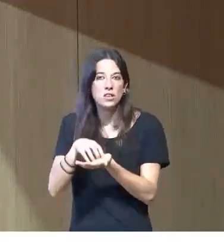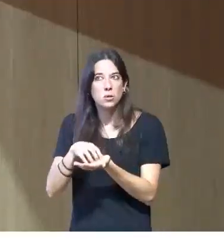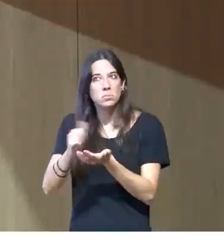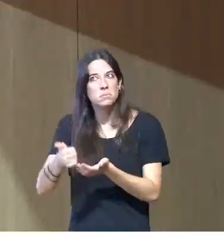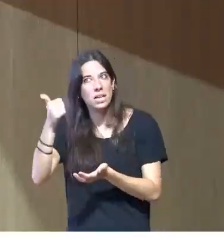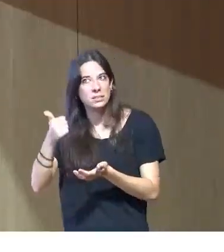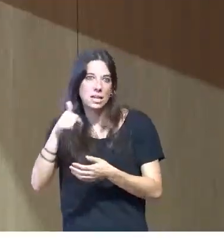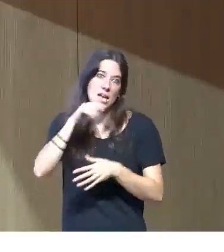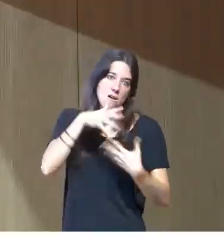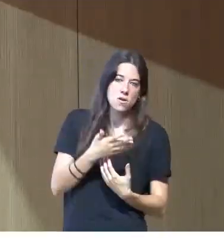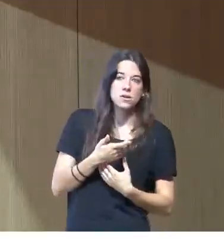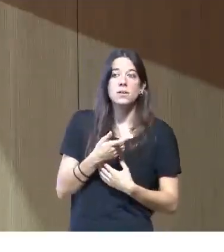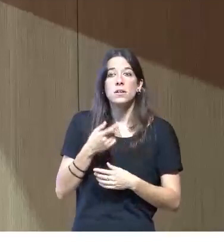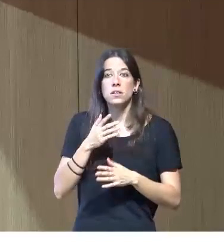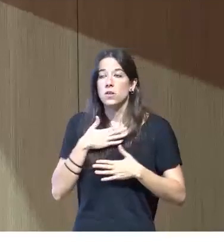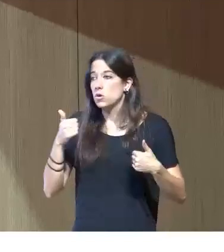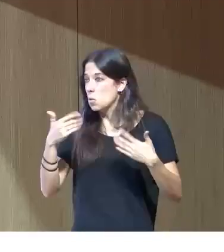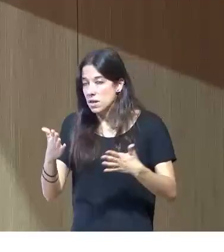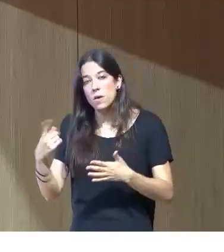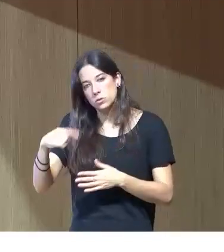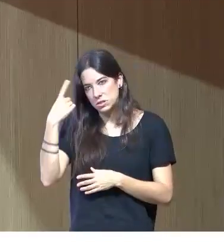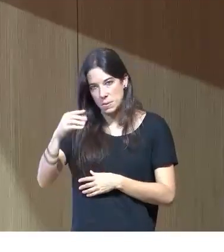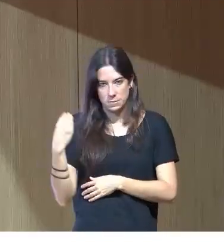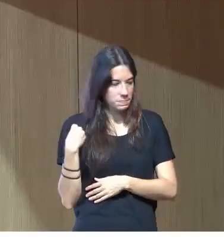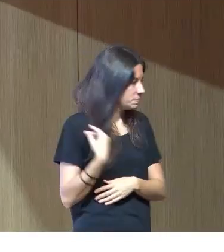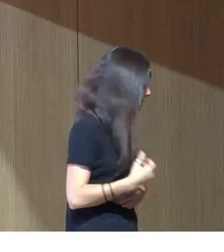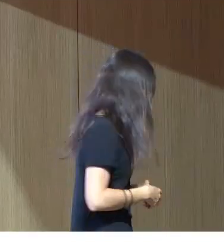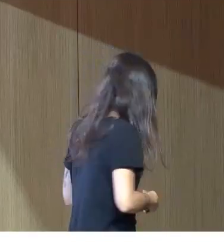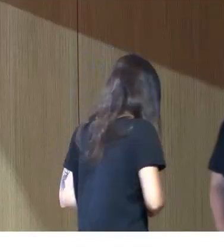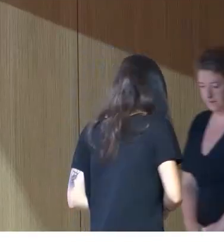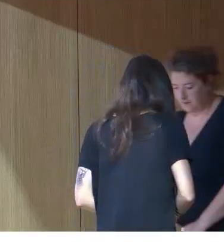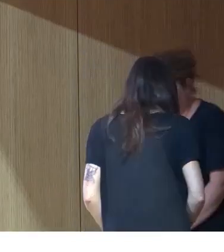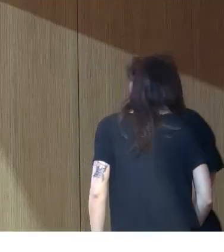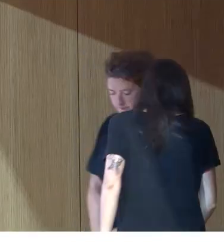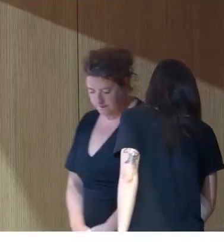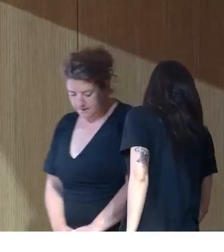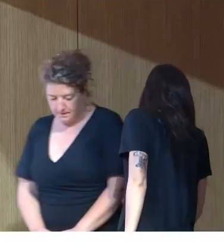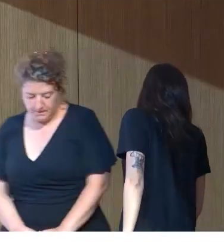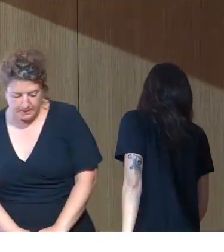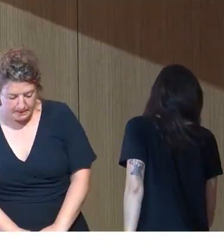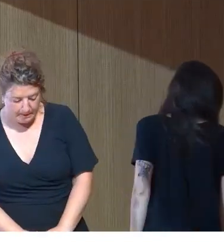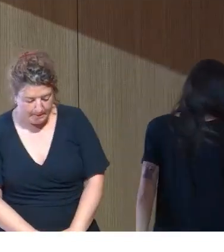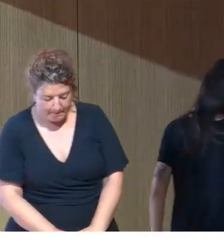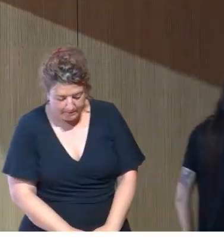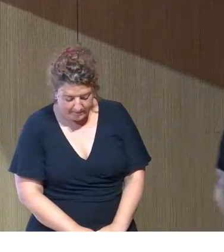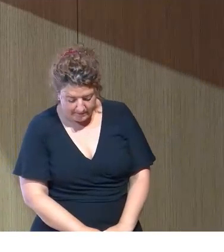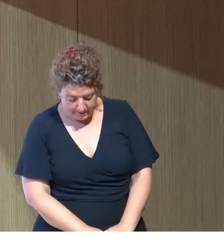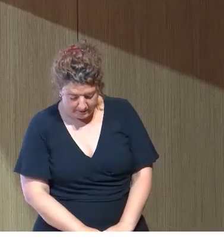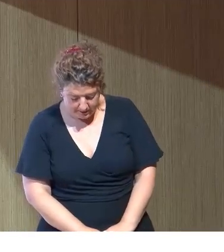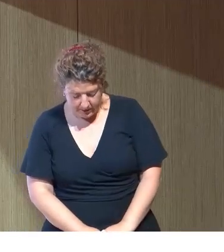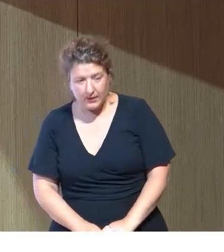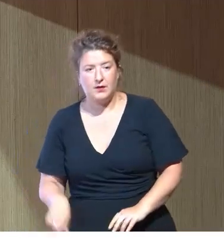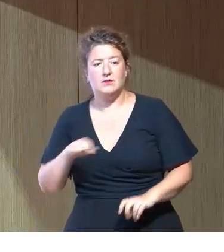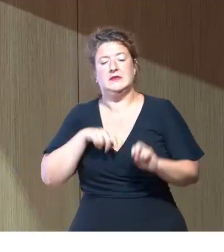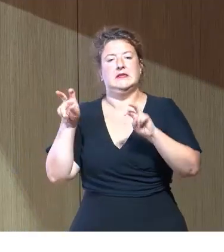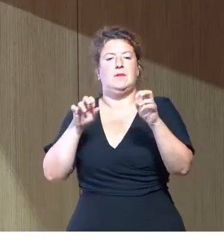día de hoy tenemos y cualquier cosa que podamos ayudar pues ya sabéis Bueno yo por poner sobre la mesa varias cuestiones también importantes no yo creo que ahora se lo